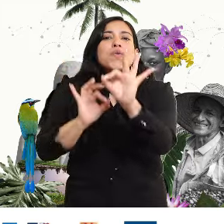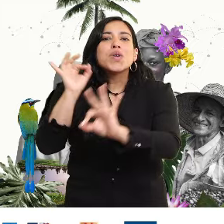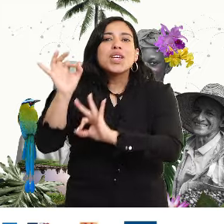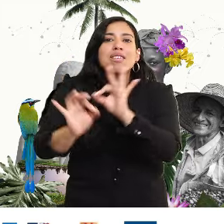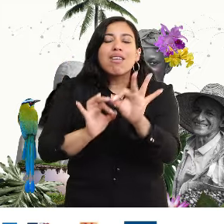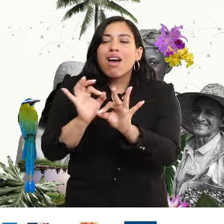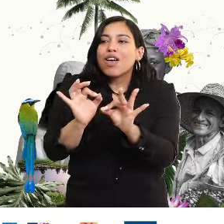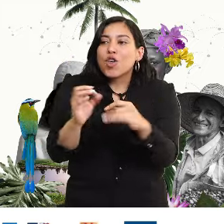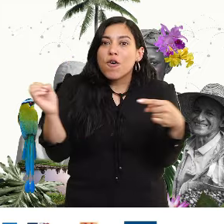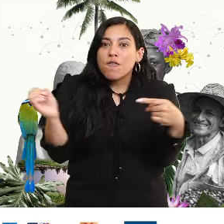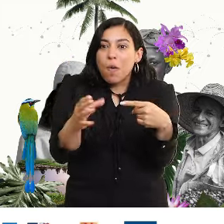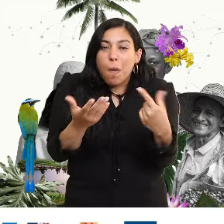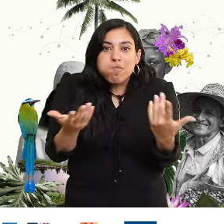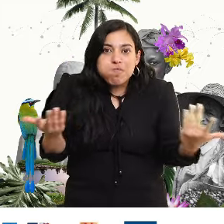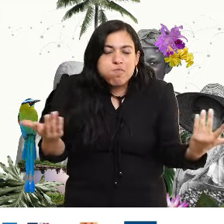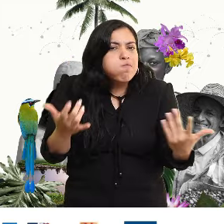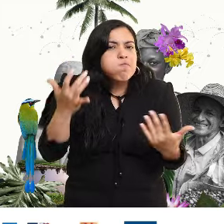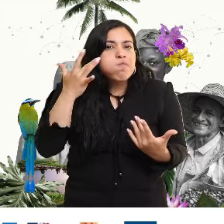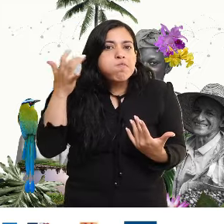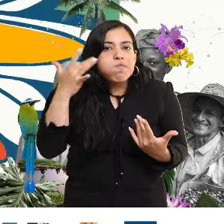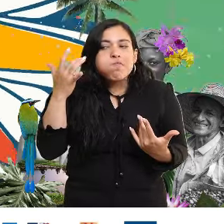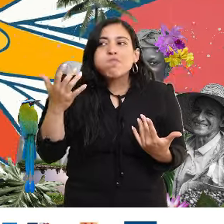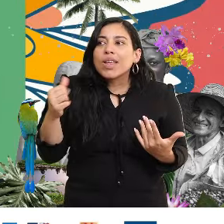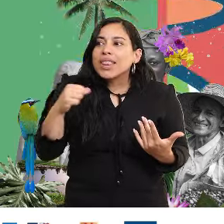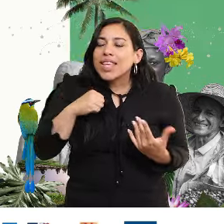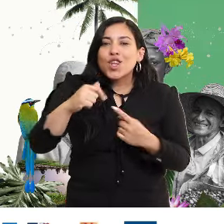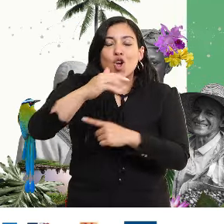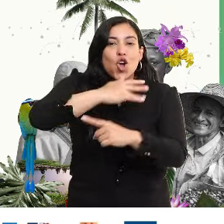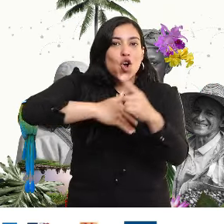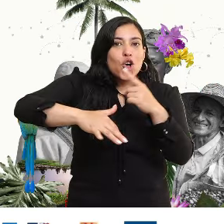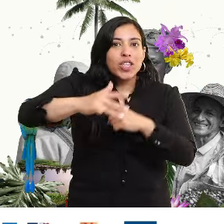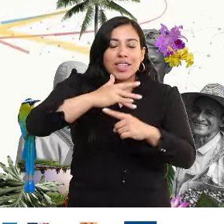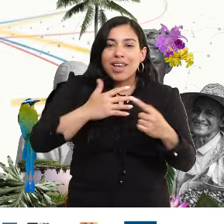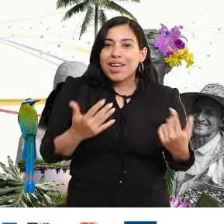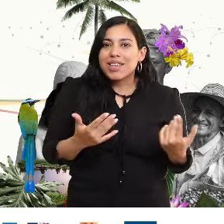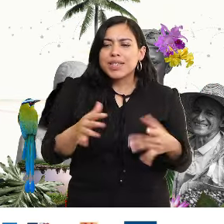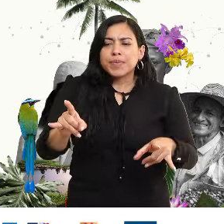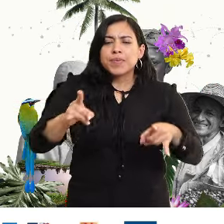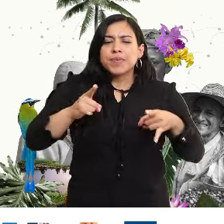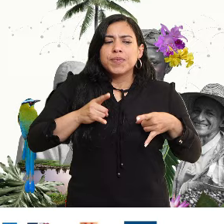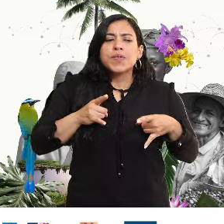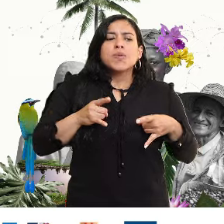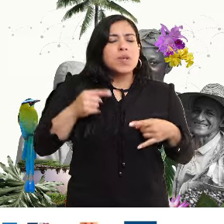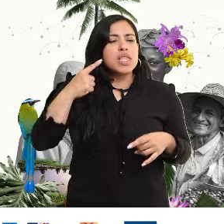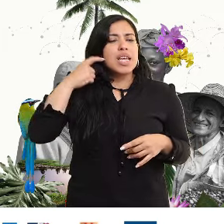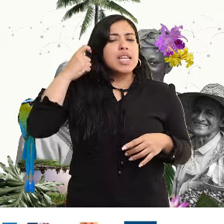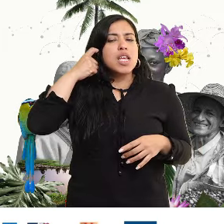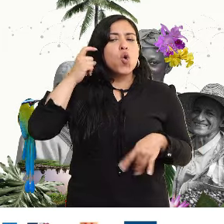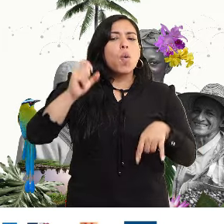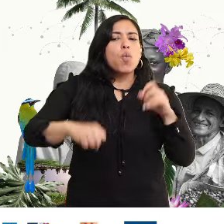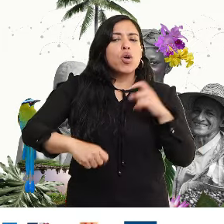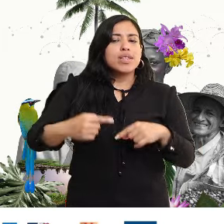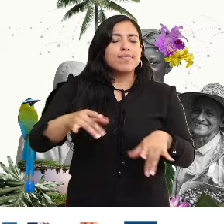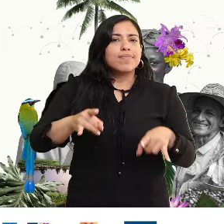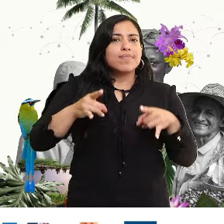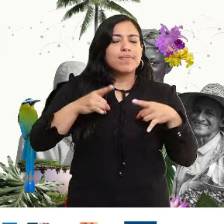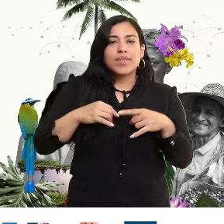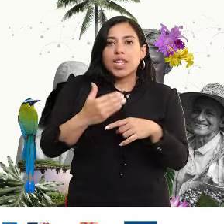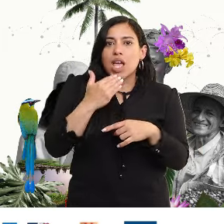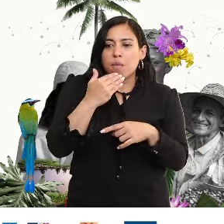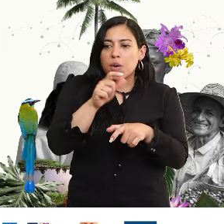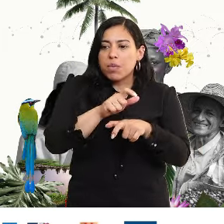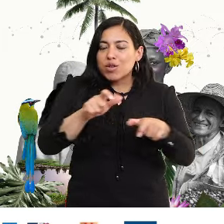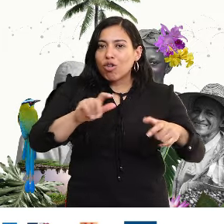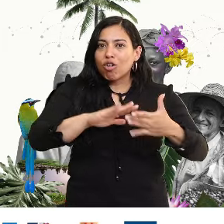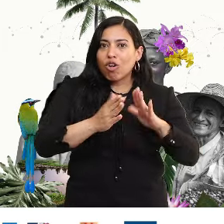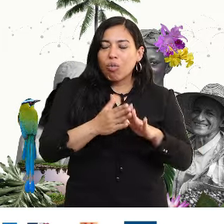grandes fondos que hay. ¿Por qué? Porque son contextos que se perciben como riesgosos y el apetito del riesgo para estas